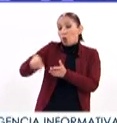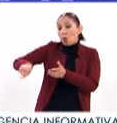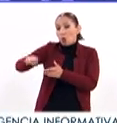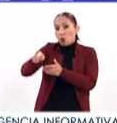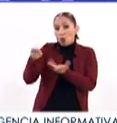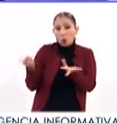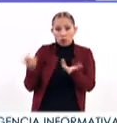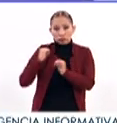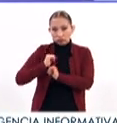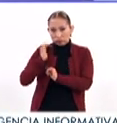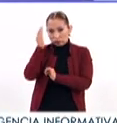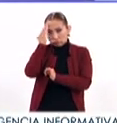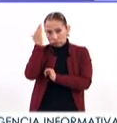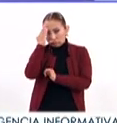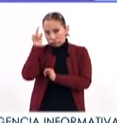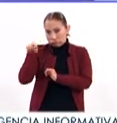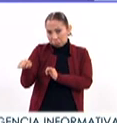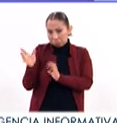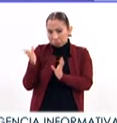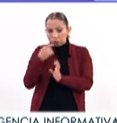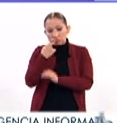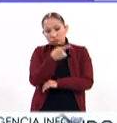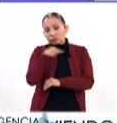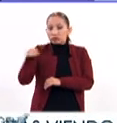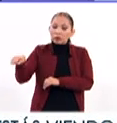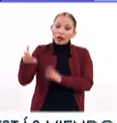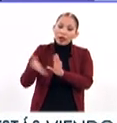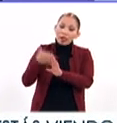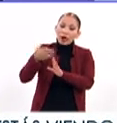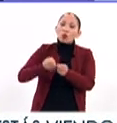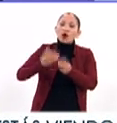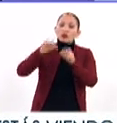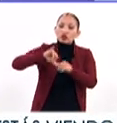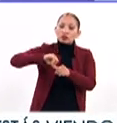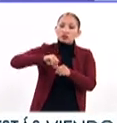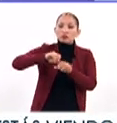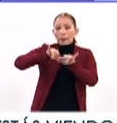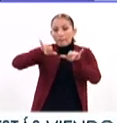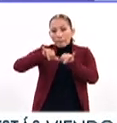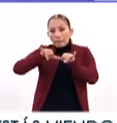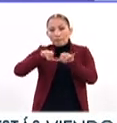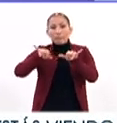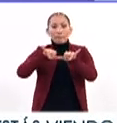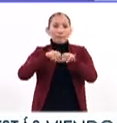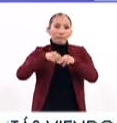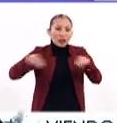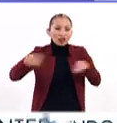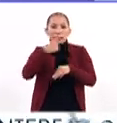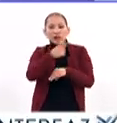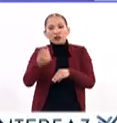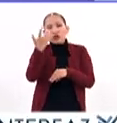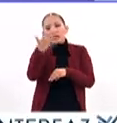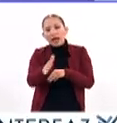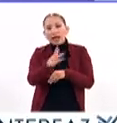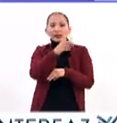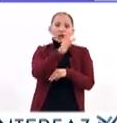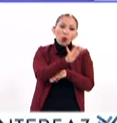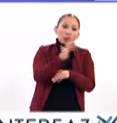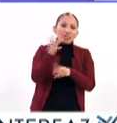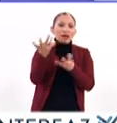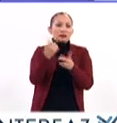deciden las autoridades correspondientes. De cuántos metros, por ejemplo, si es de 110, si es de 50, si es de